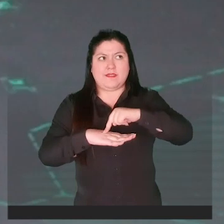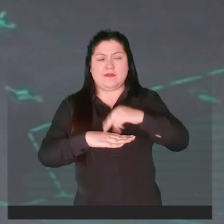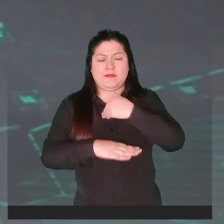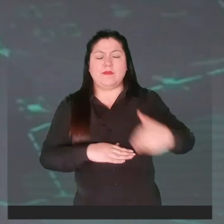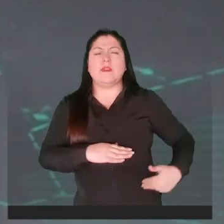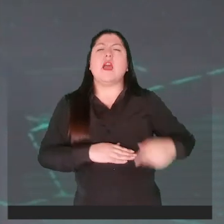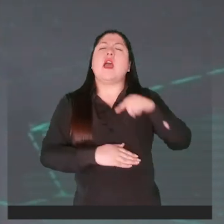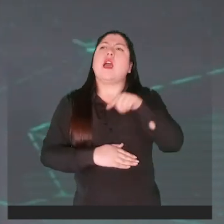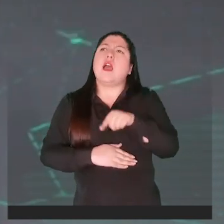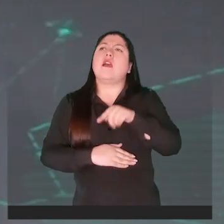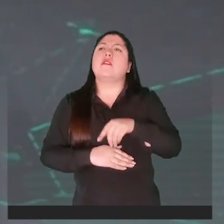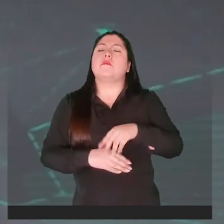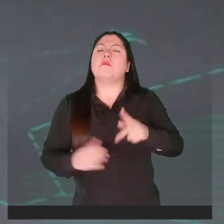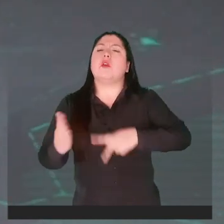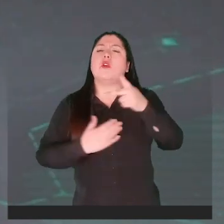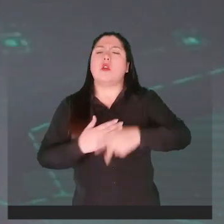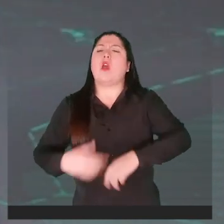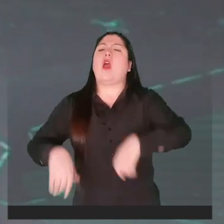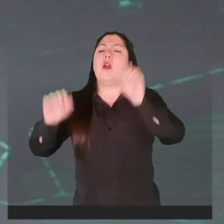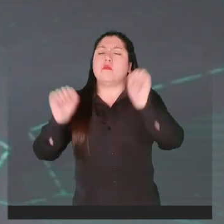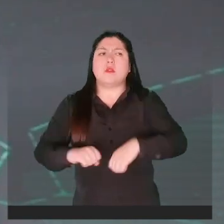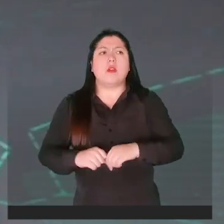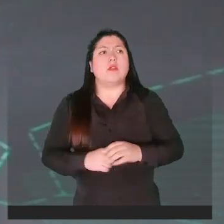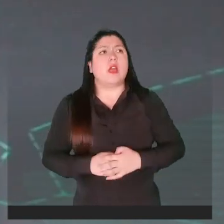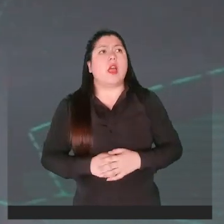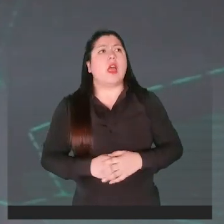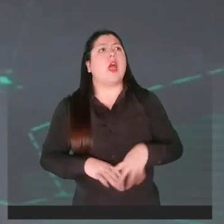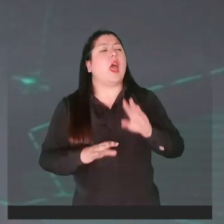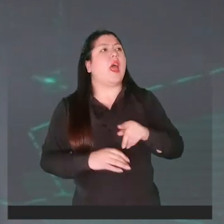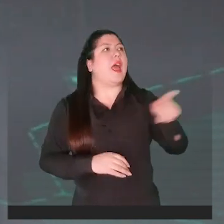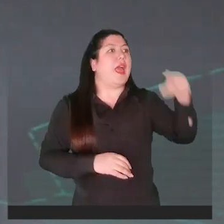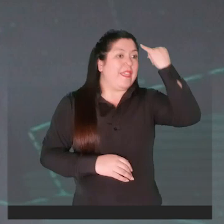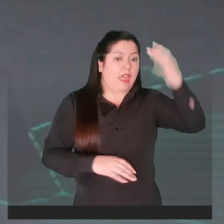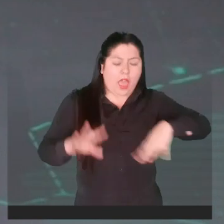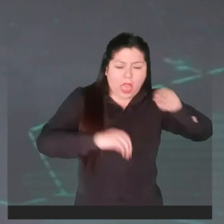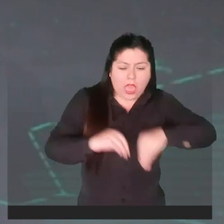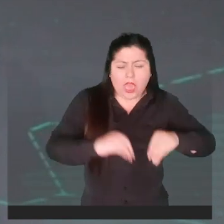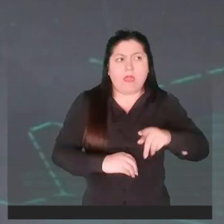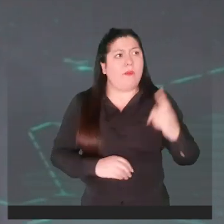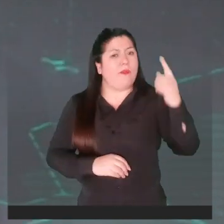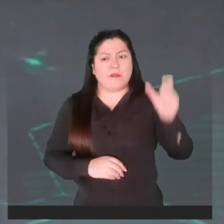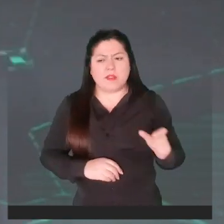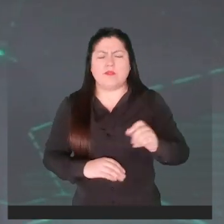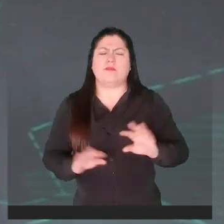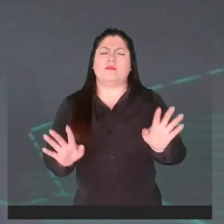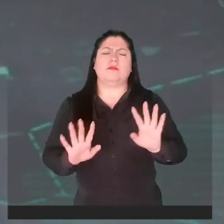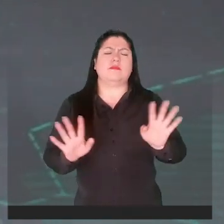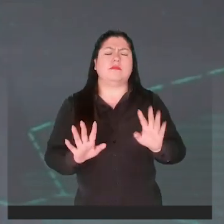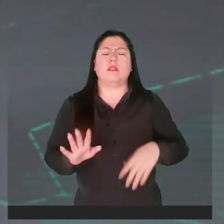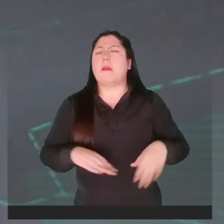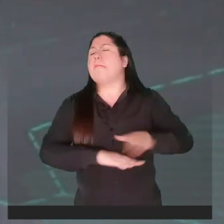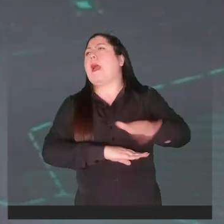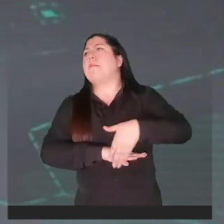ese proyecto. Ese proyecto fue erradicado y no fue algo que salió del cubilete de nadie, ni fue hecho